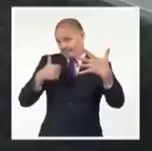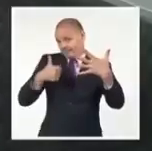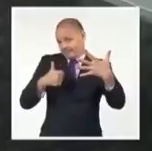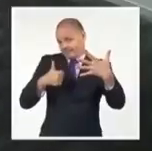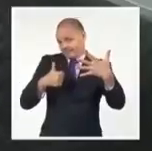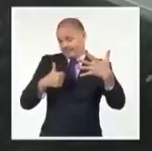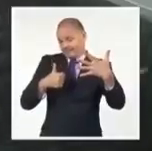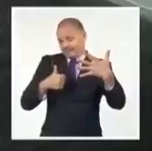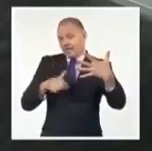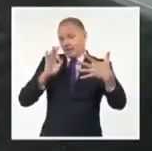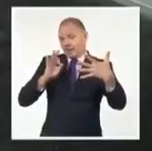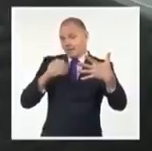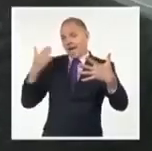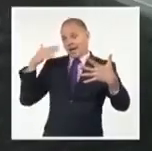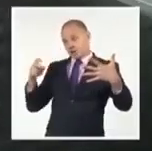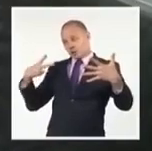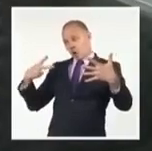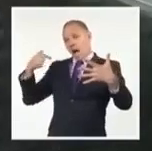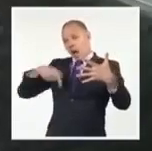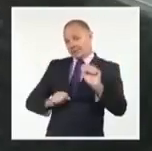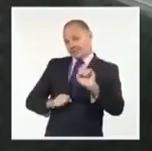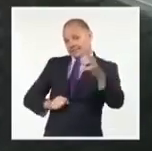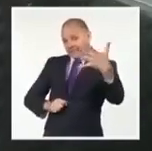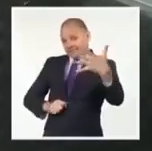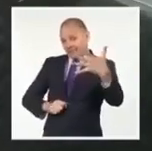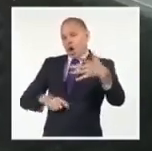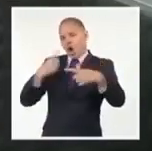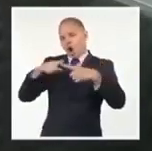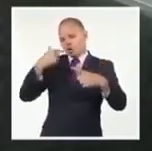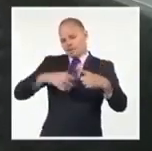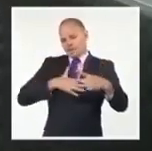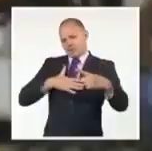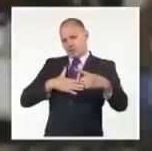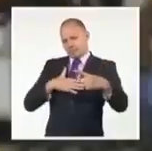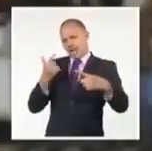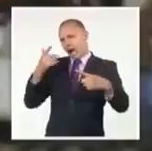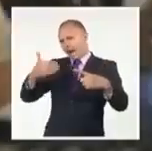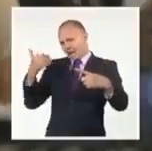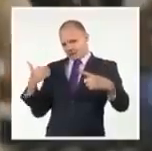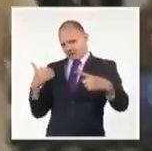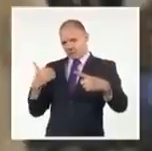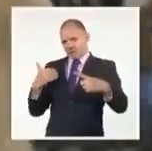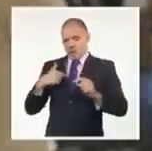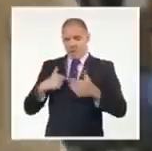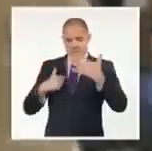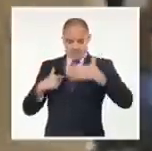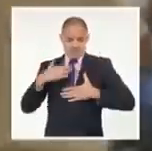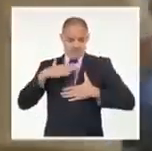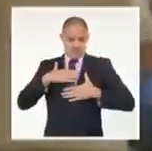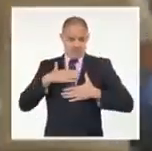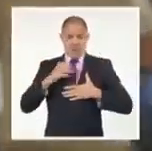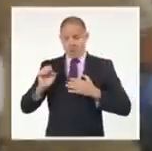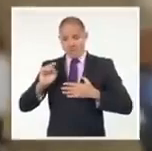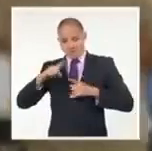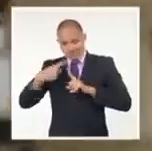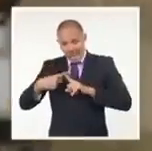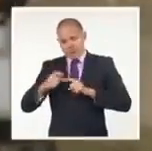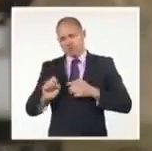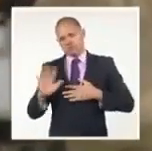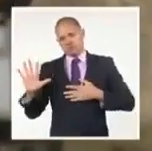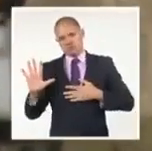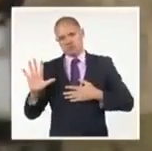se pueden importar cinco celulares al pago y uno como efecto personal, en total son seis celulares, lo que estaba muy reducido con las normativas anteriores, que se importaba